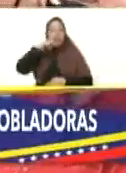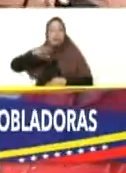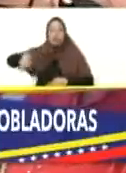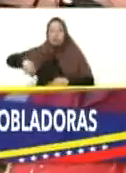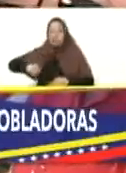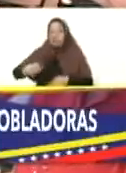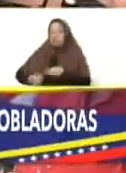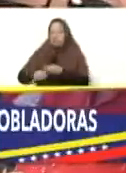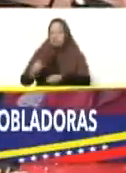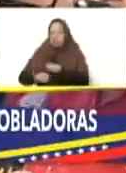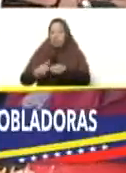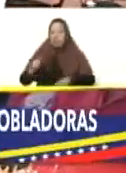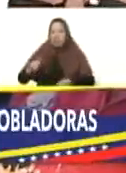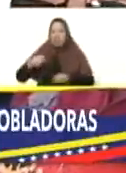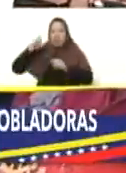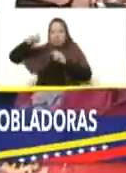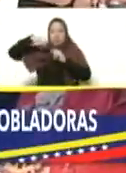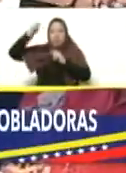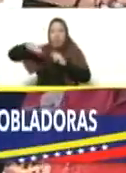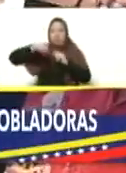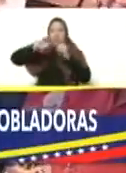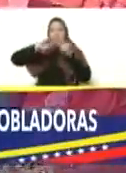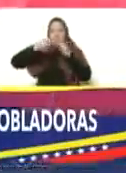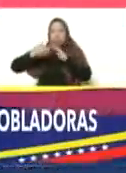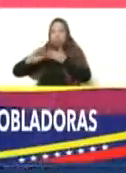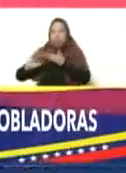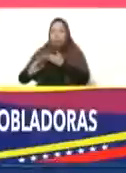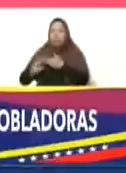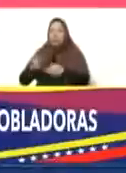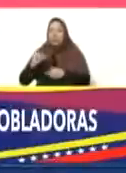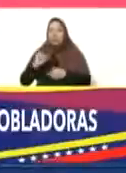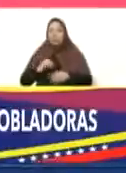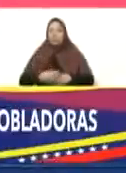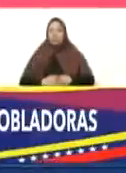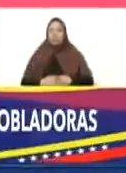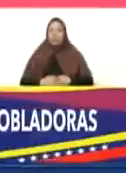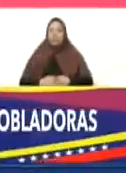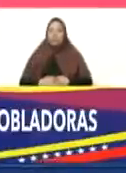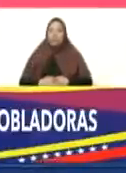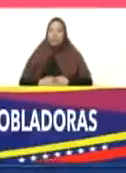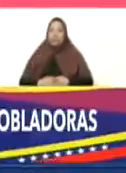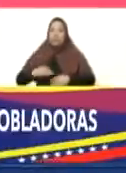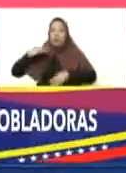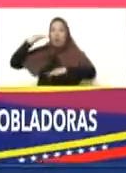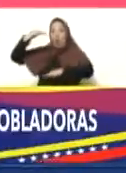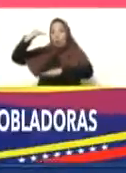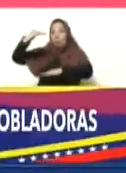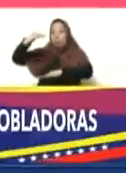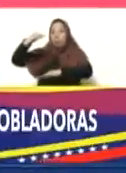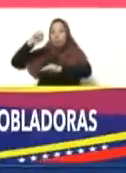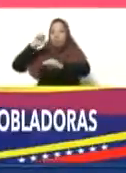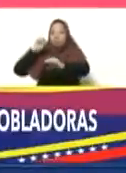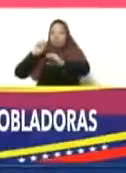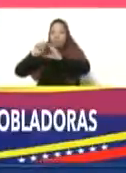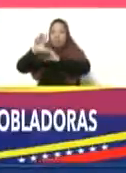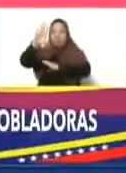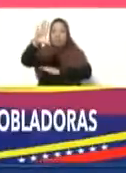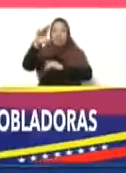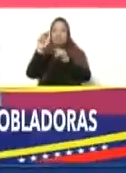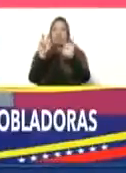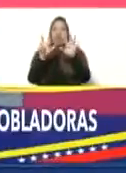los cines club populares teníamos un un reto del proyector de 8